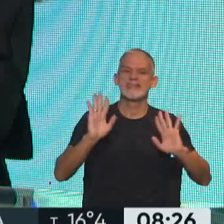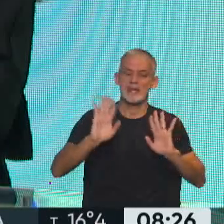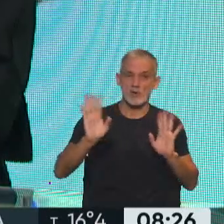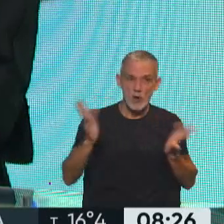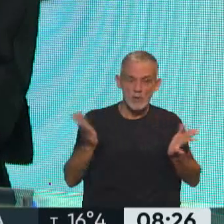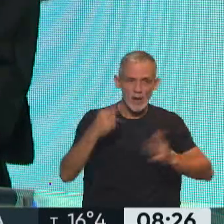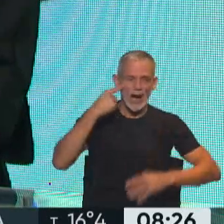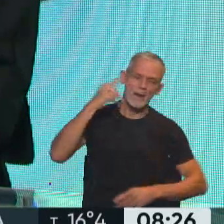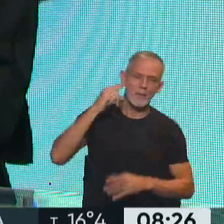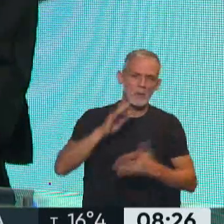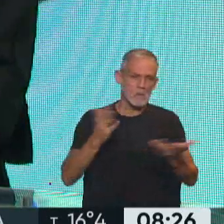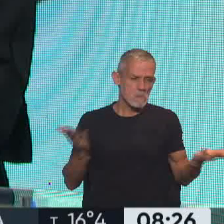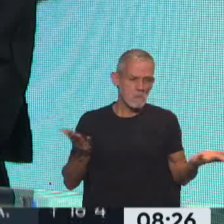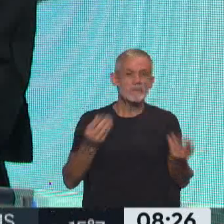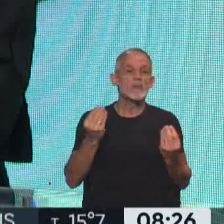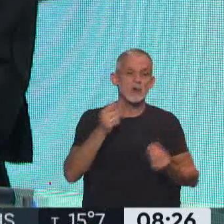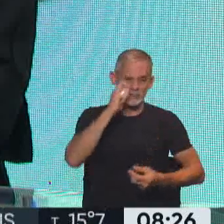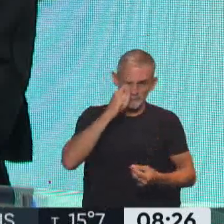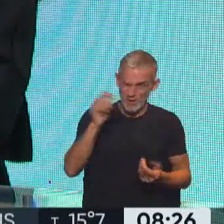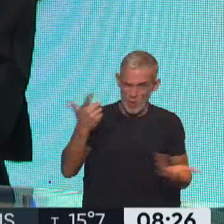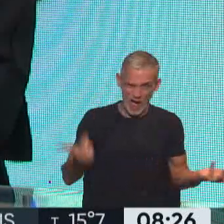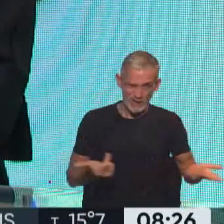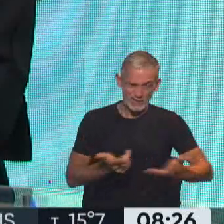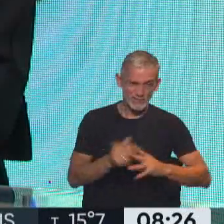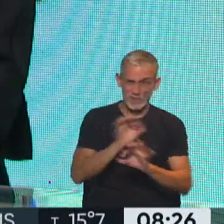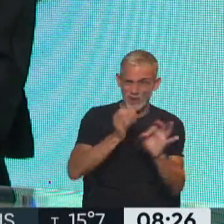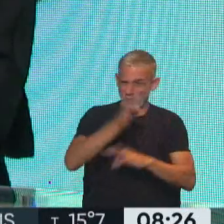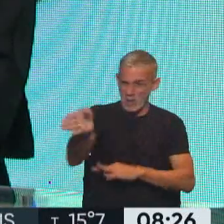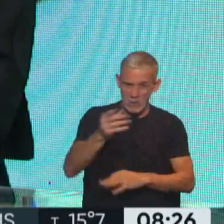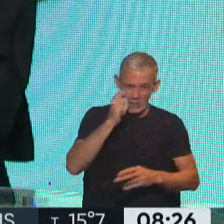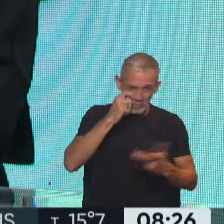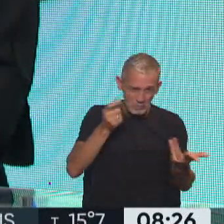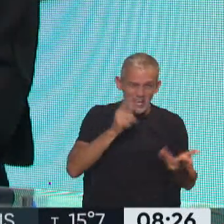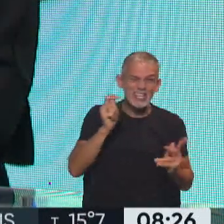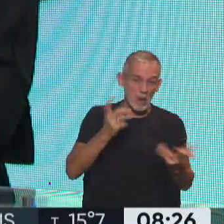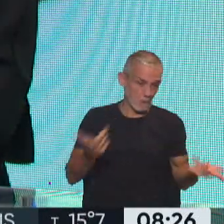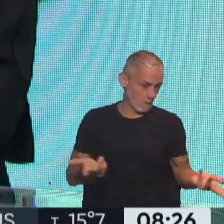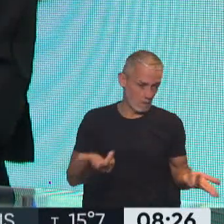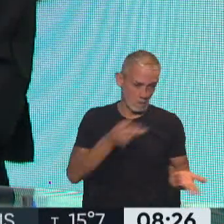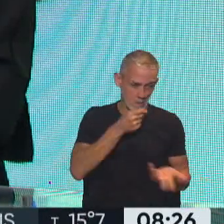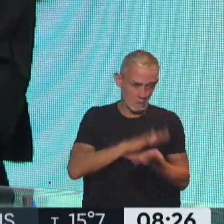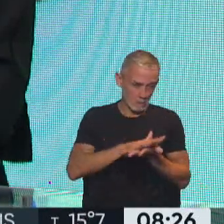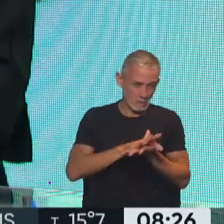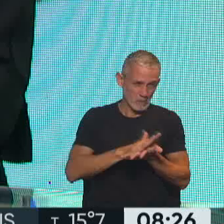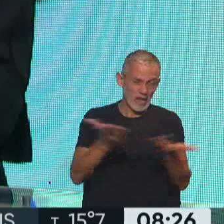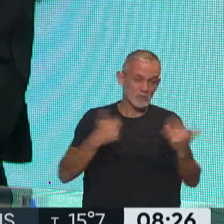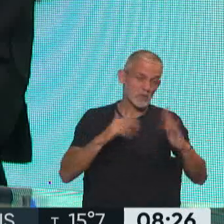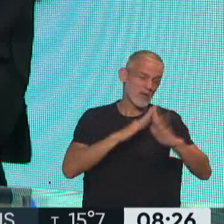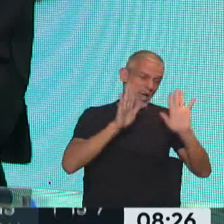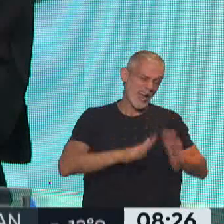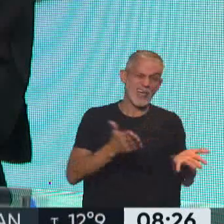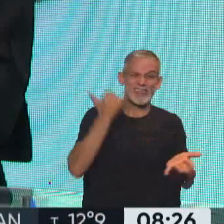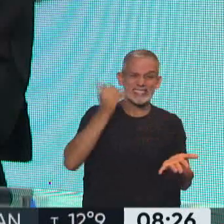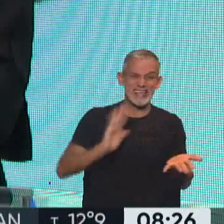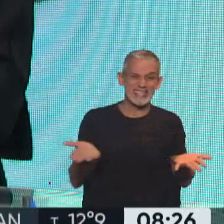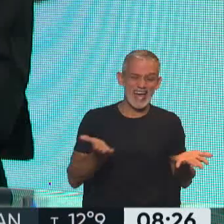haciéndolo adrede, porque ya nadie se testea, porque prácticamente nadie va a hisoparse, porque te quedás en tu casa, porque